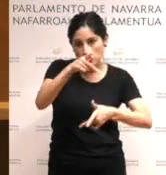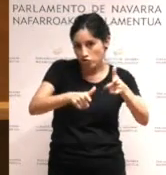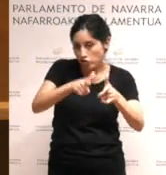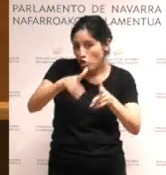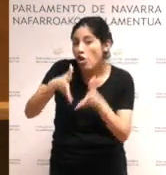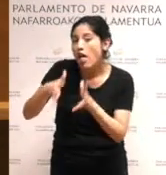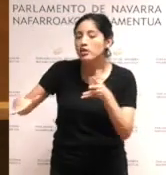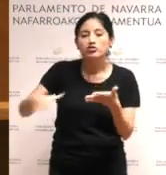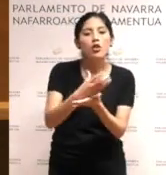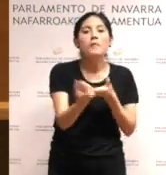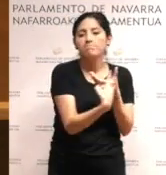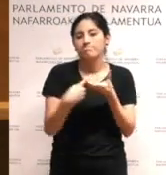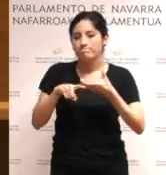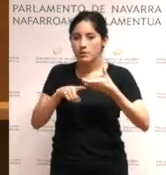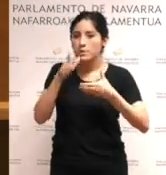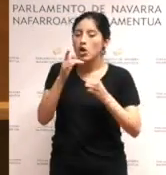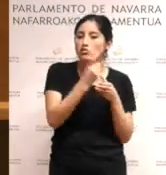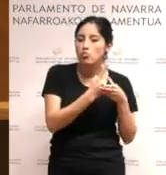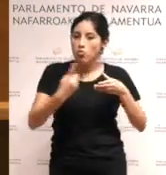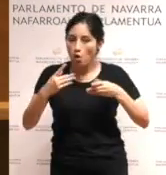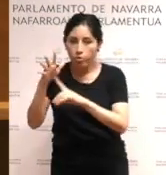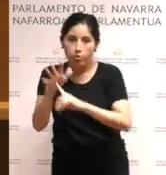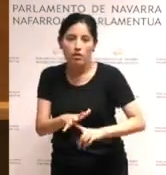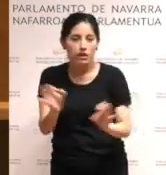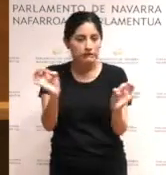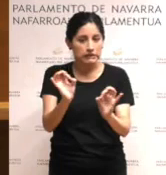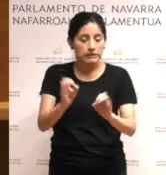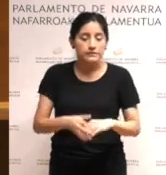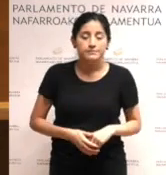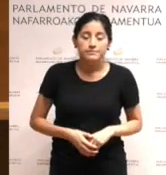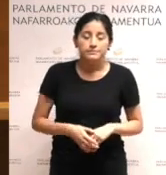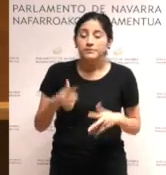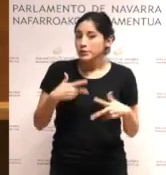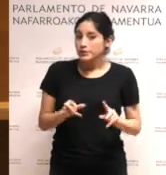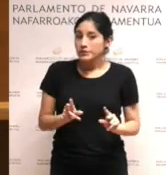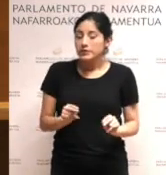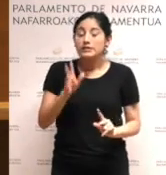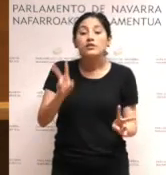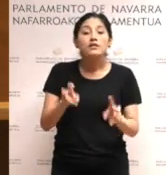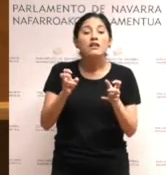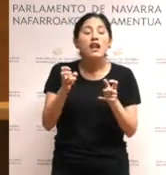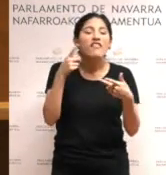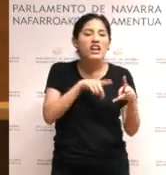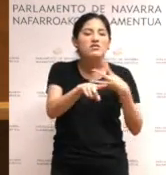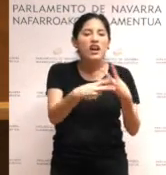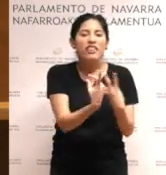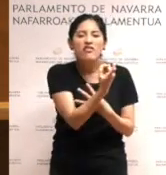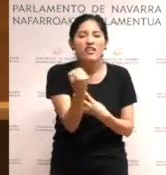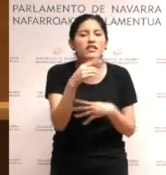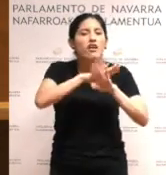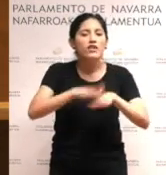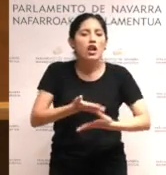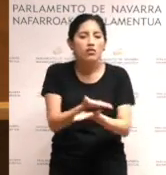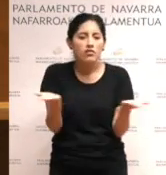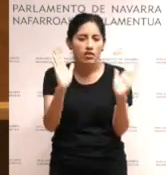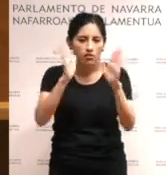sin exclusiones de ningún tipo. Termino. Dice el Dalai Lama que la falta de transparencia siempre genera desconfianza y